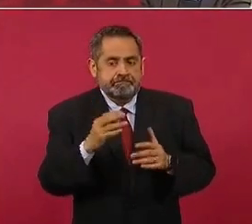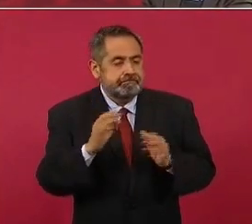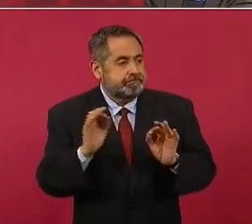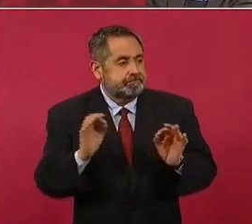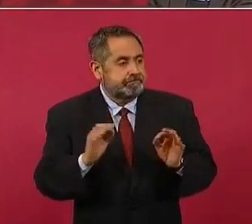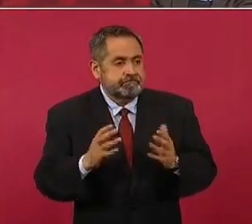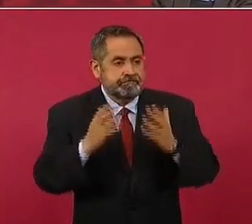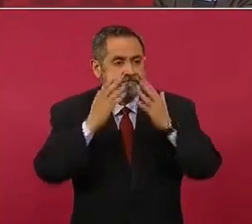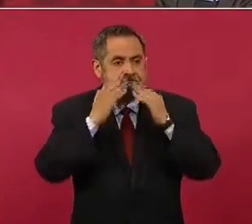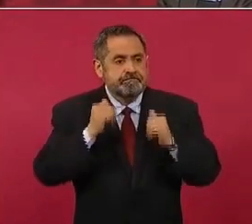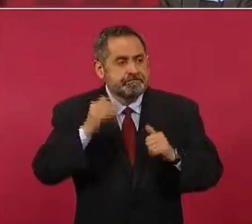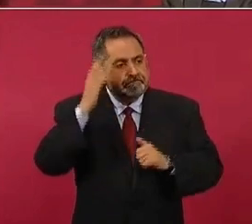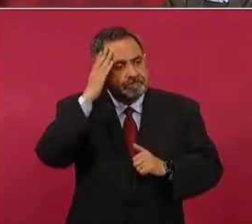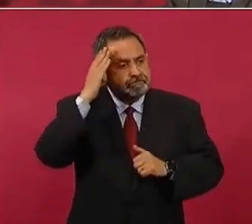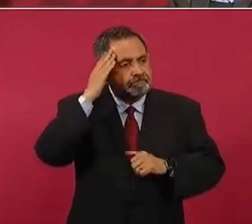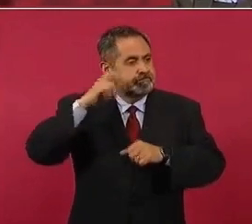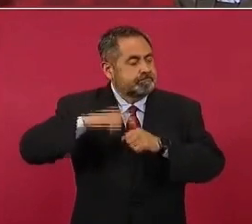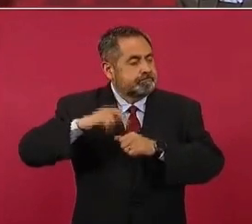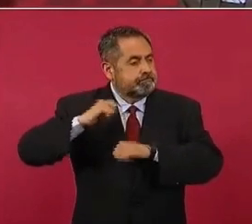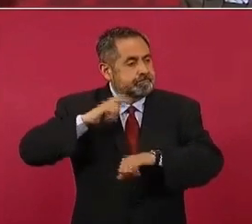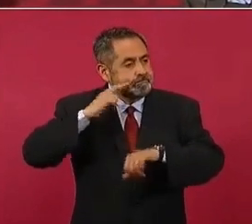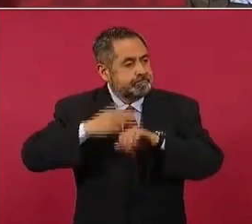de dirección